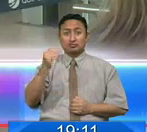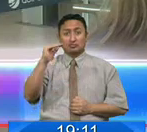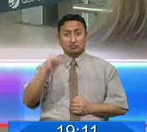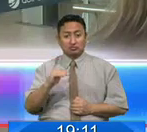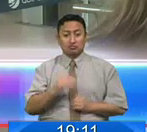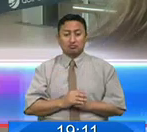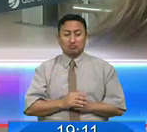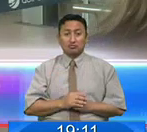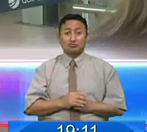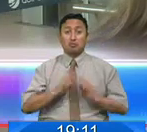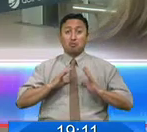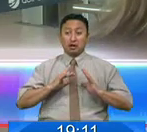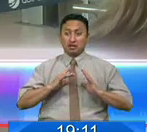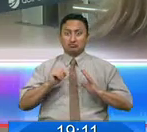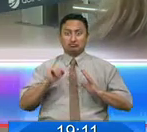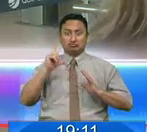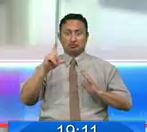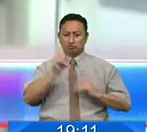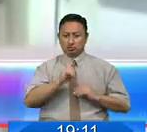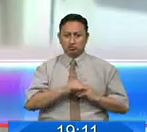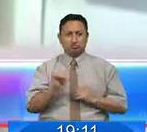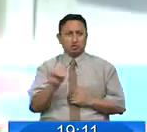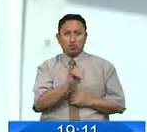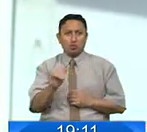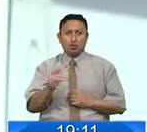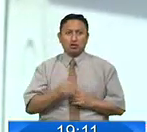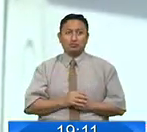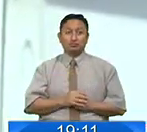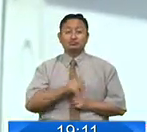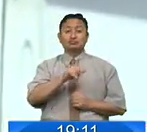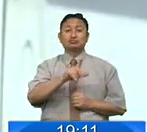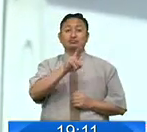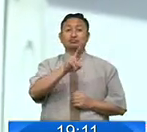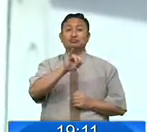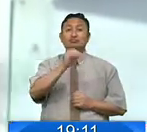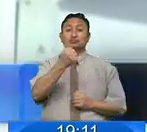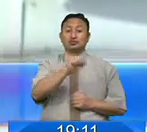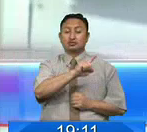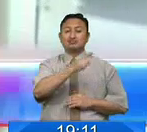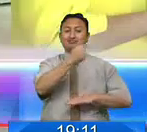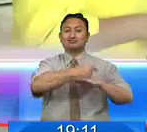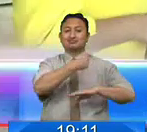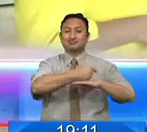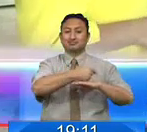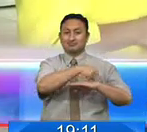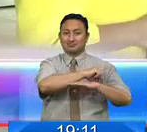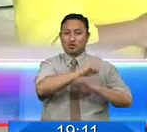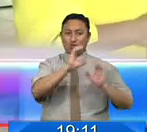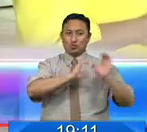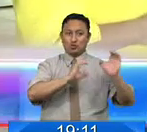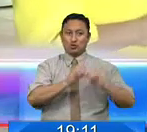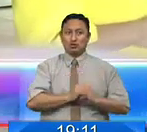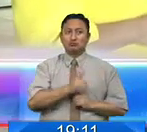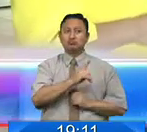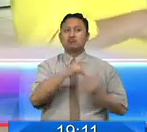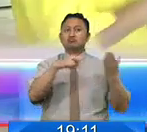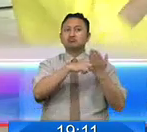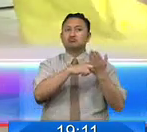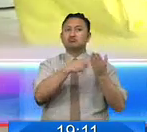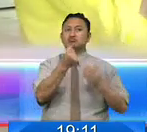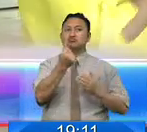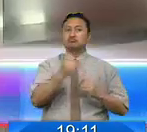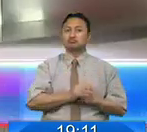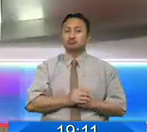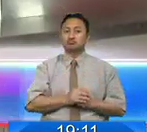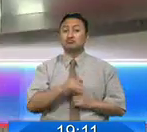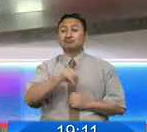y subiendo en temporada alta para luis galárraga gerente de comunicación de equipos los precios de los pasajes varían